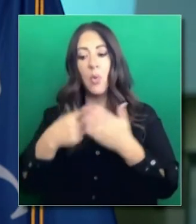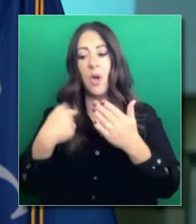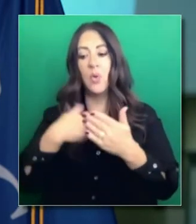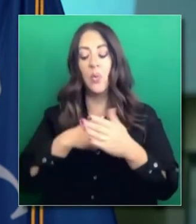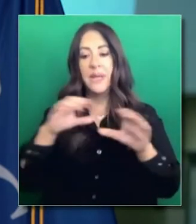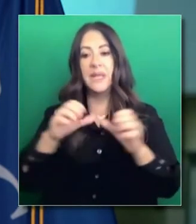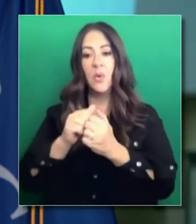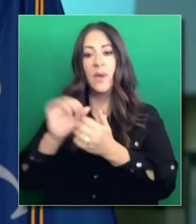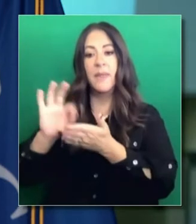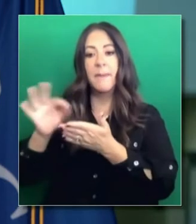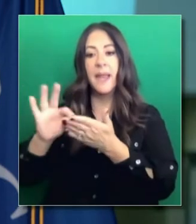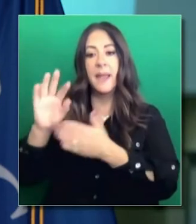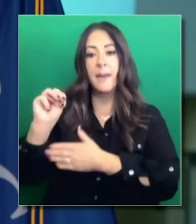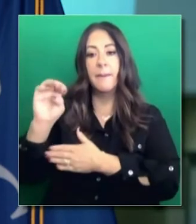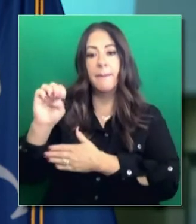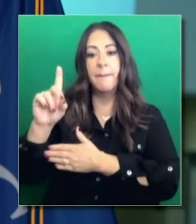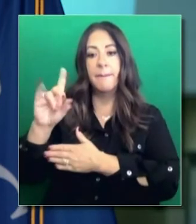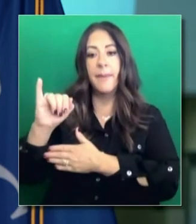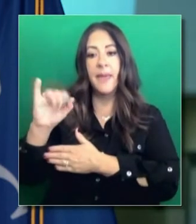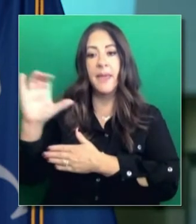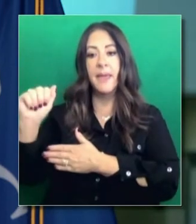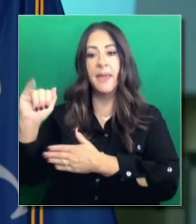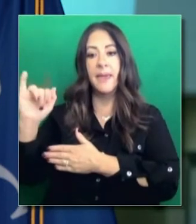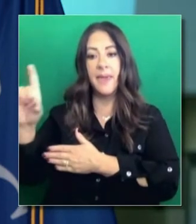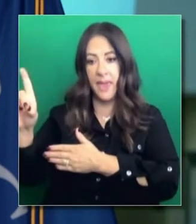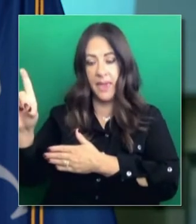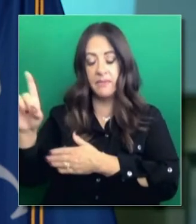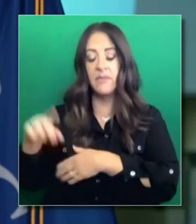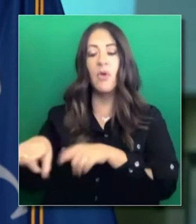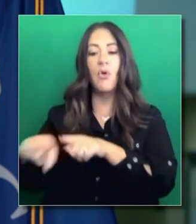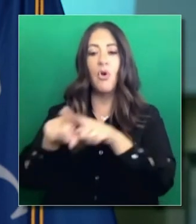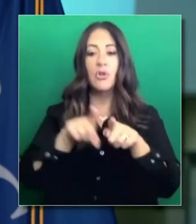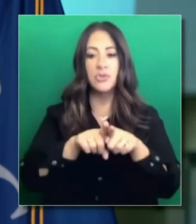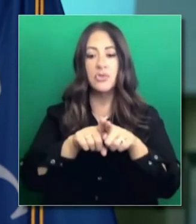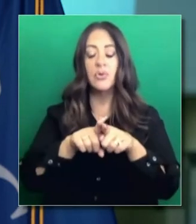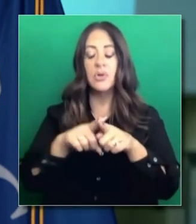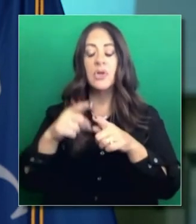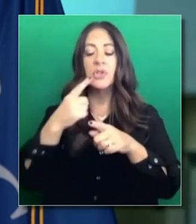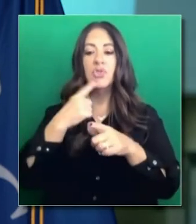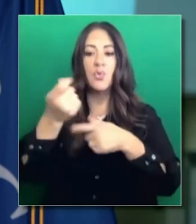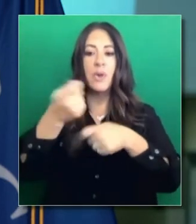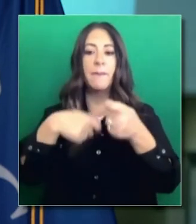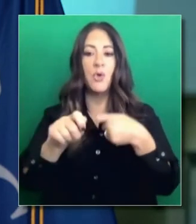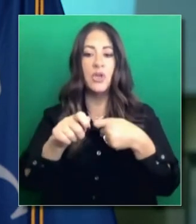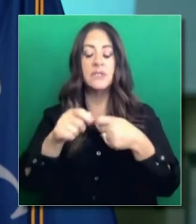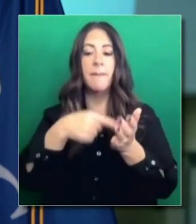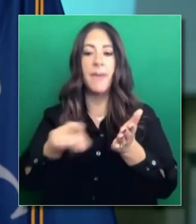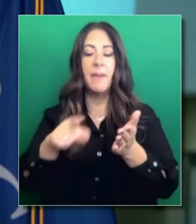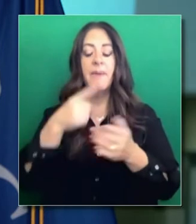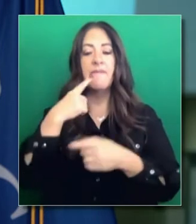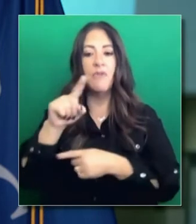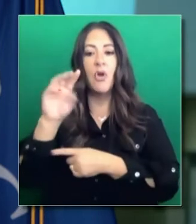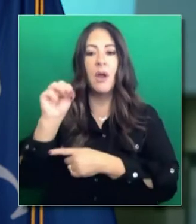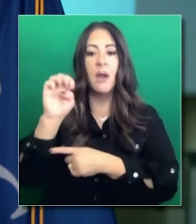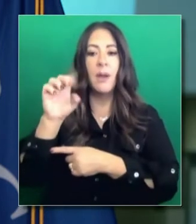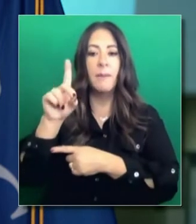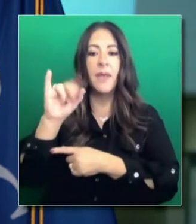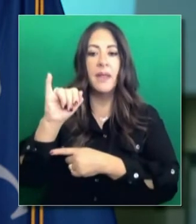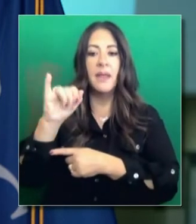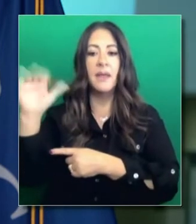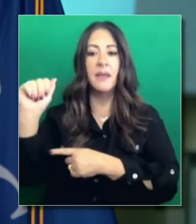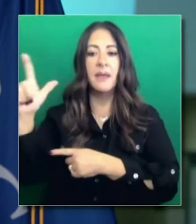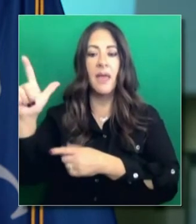haciendo del lado de Medicaid para conseguir reembolsos para Medicare por sus gastos por esas